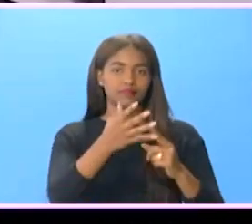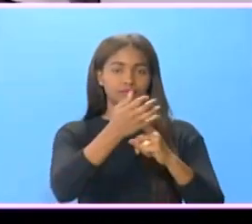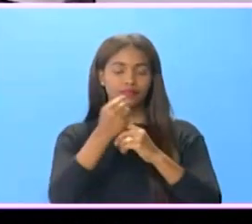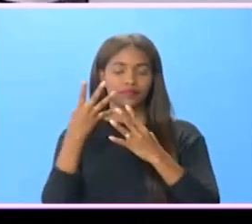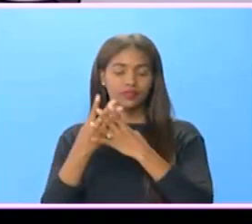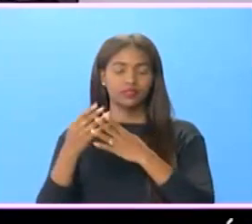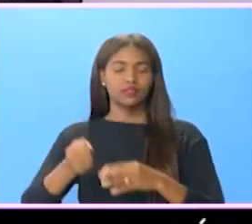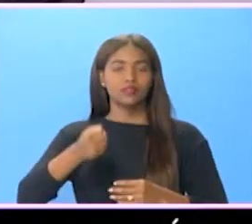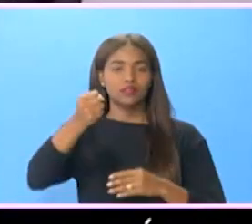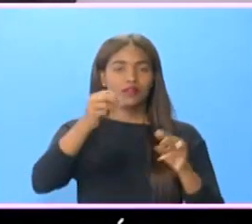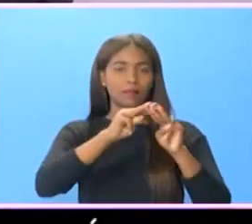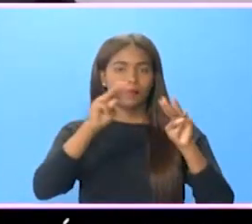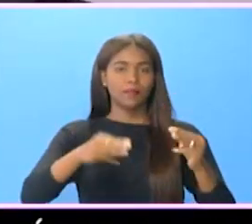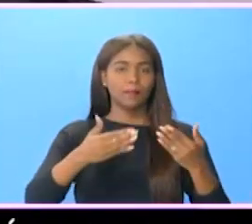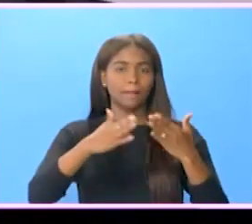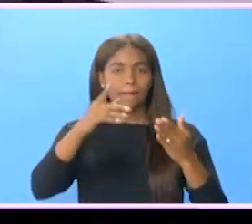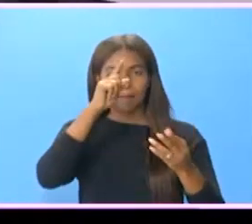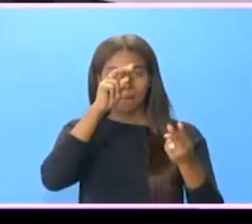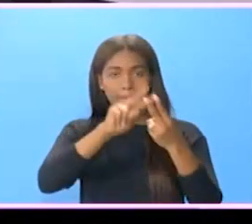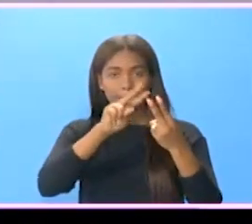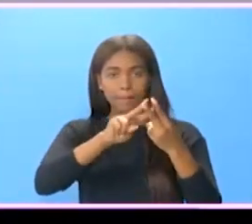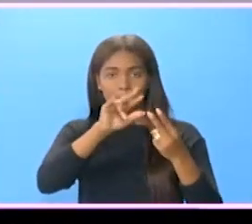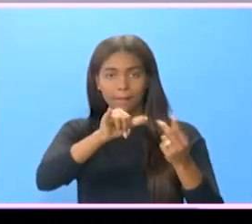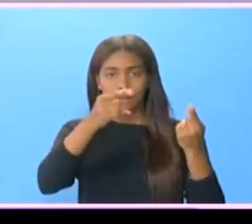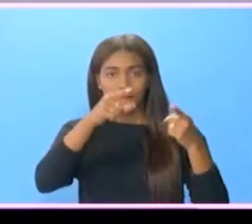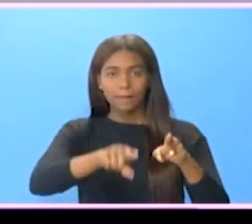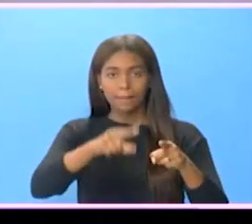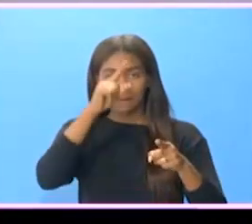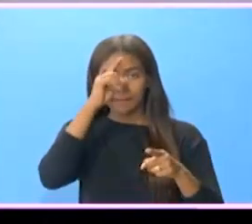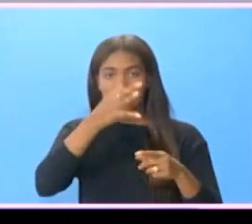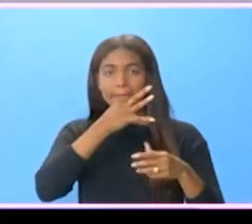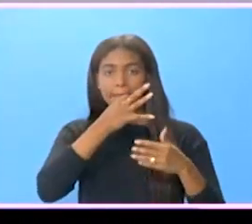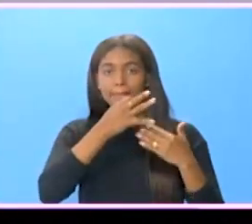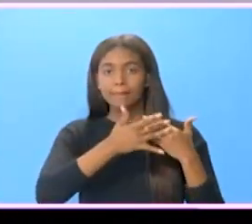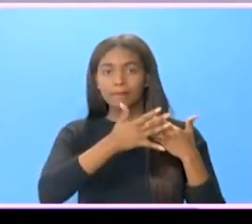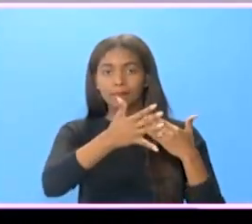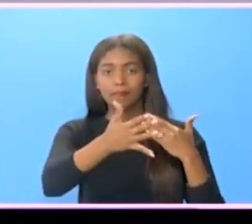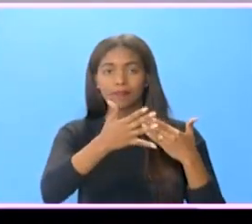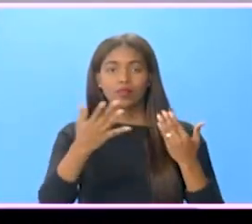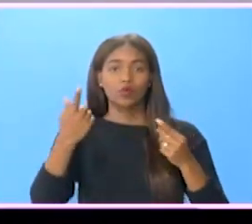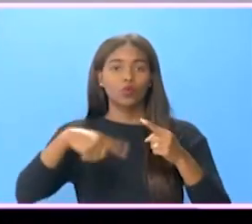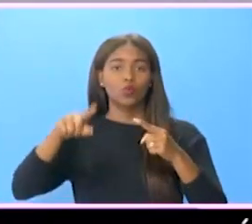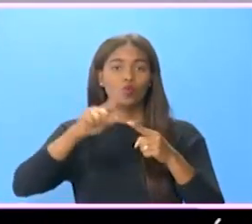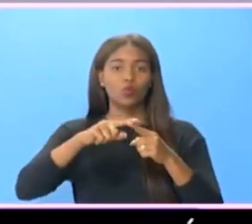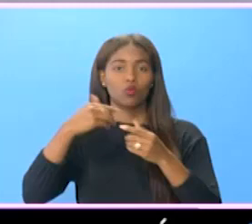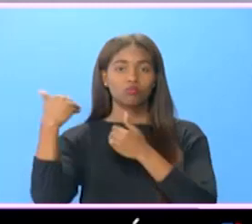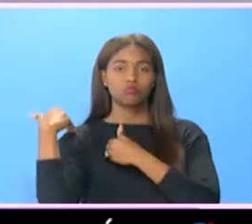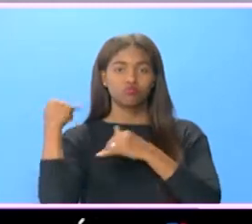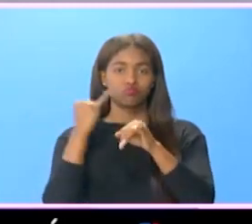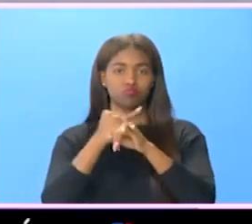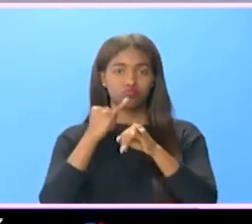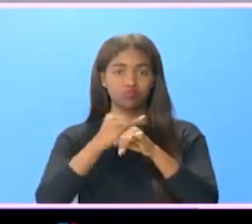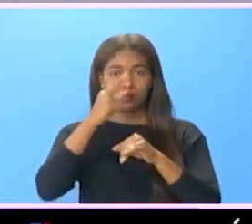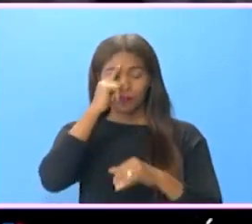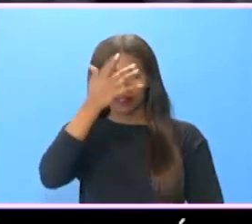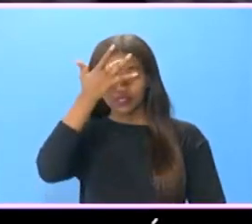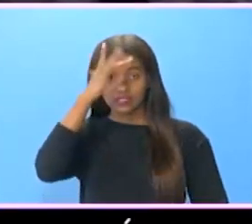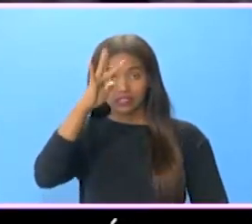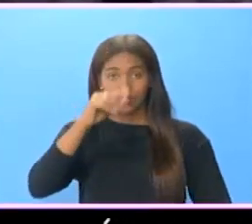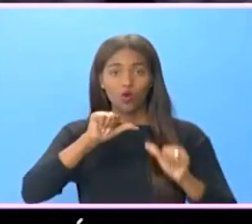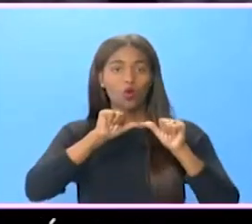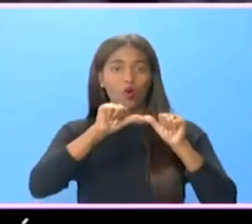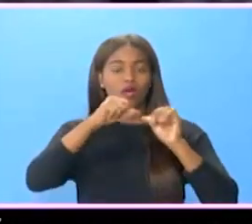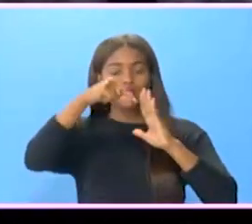poder del Ministerio Público para conocer la medida de coerción en las próximas horas, mientras los organismos de inteligencia